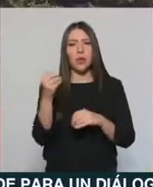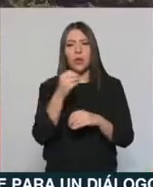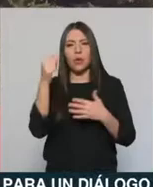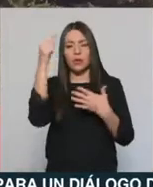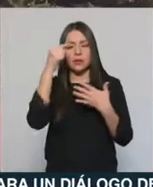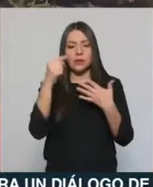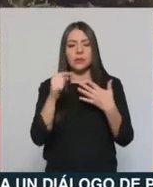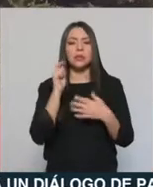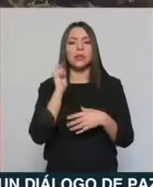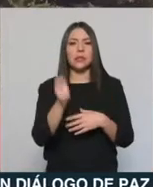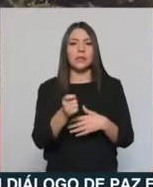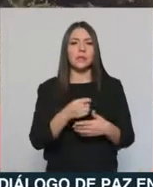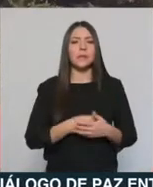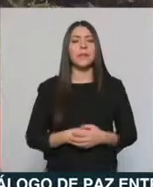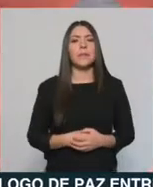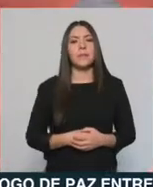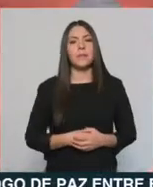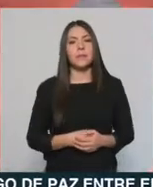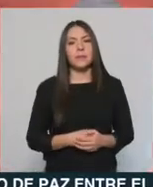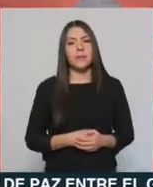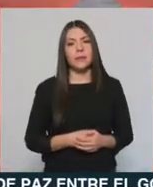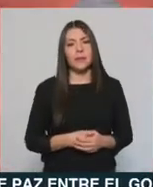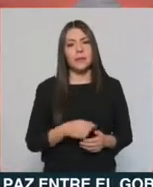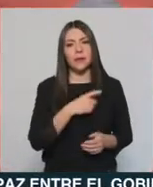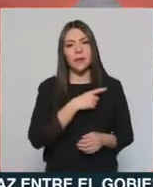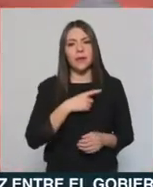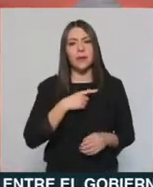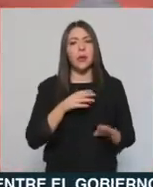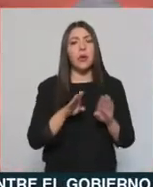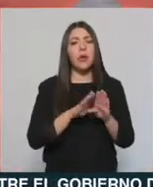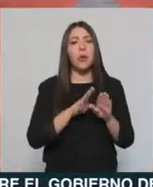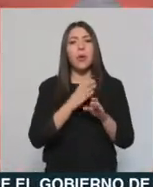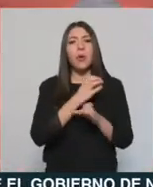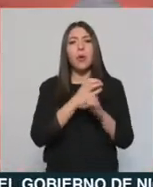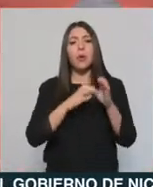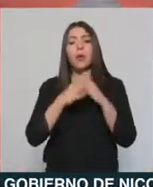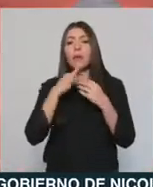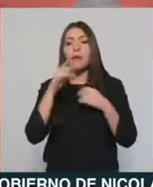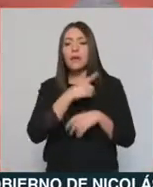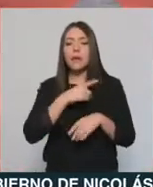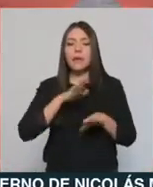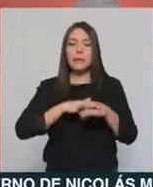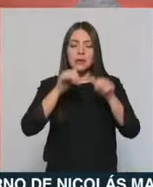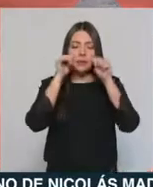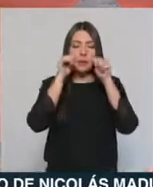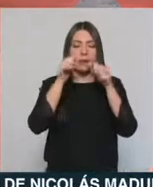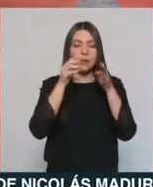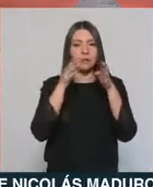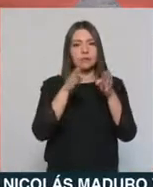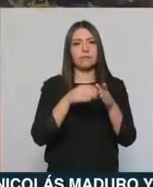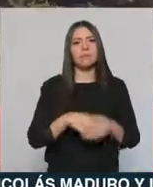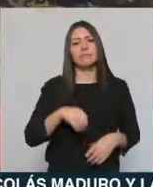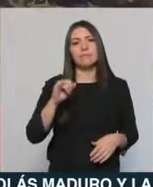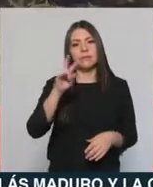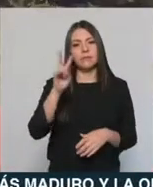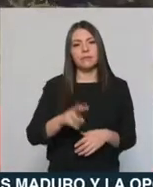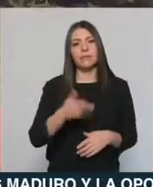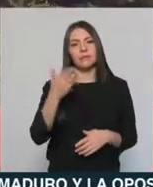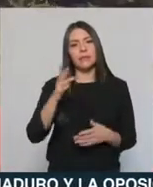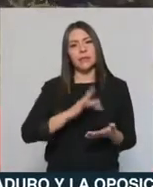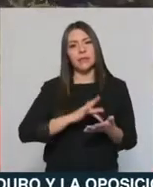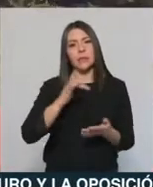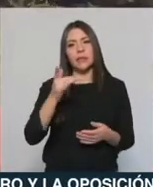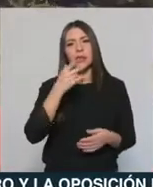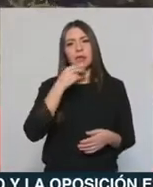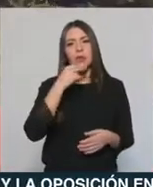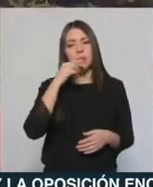esta democratización. Como dicen por ahí, poner la lupa en las letras chiquitas. Exactamente. ¿No? Bueno, pues maestro Carlos Alberto Rosas, maestro en Derecho Laboral por la